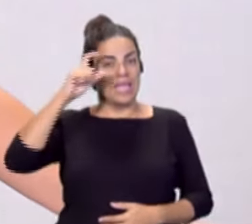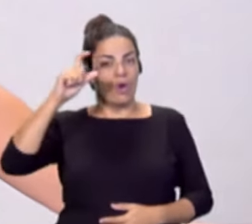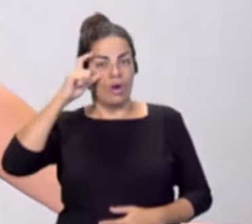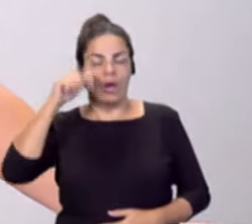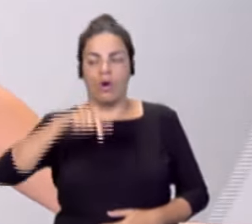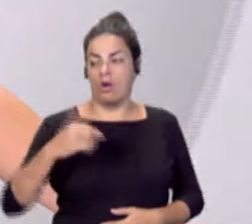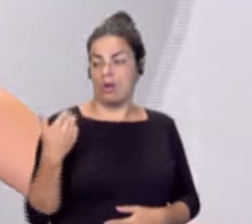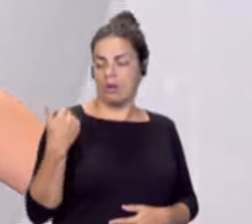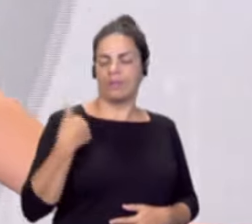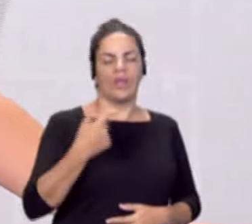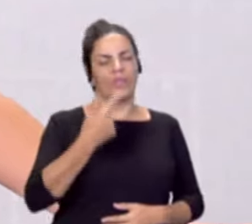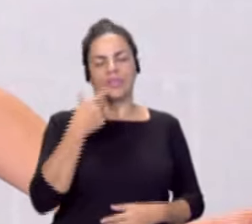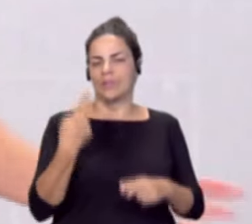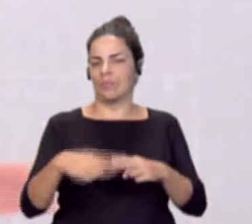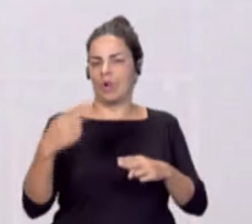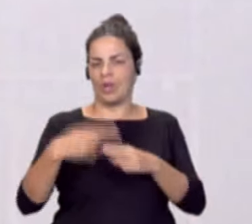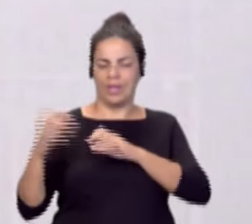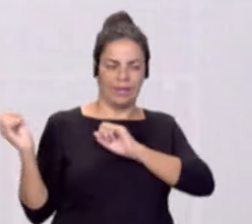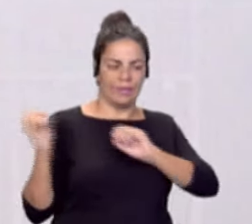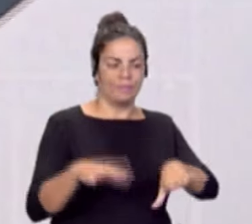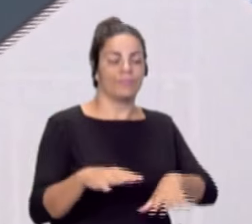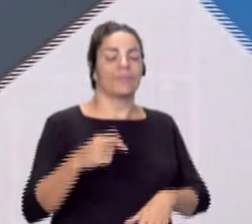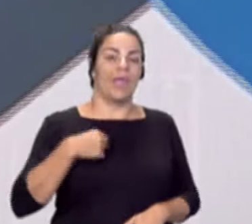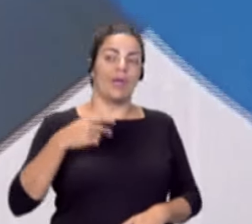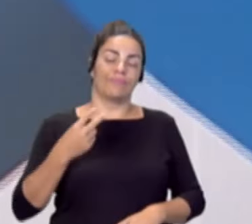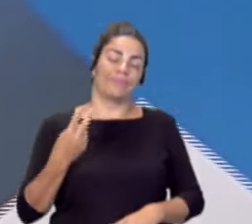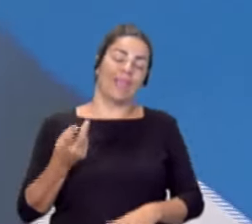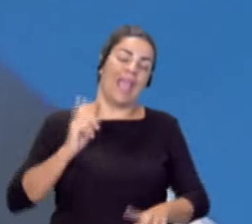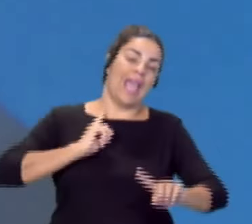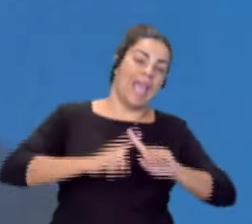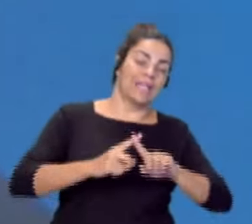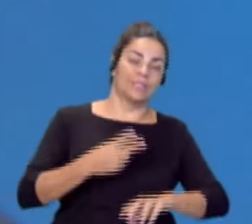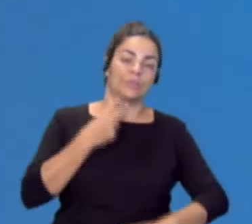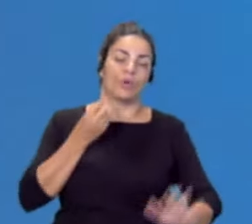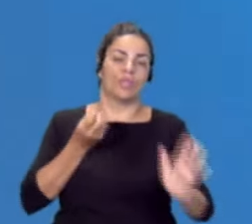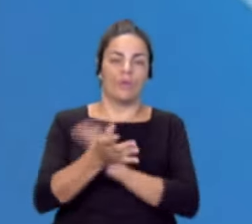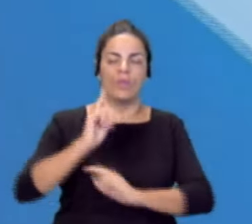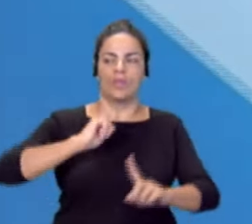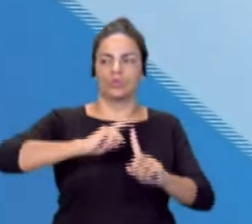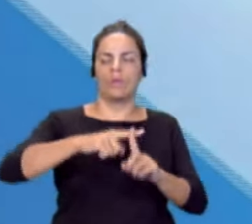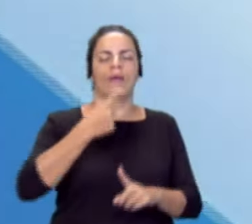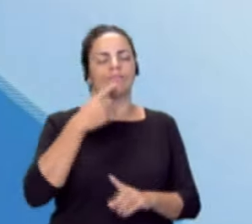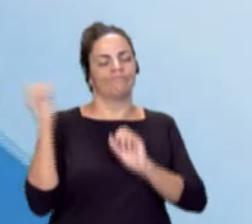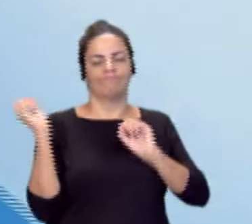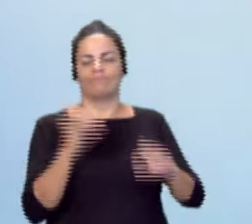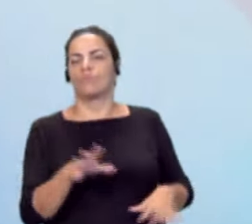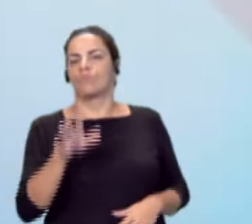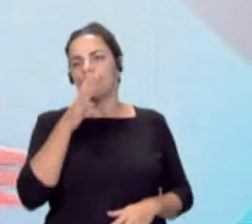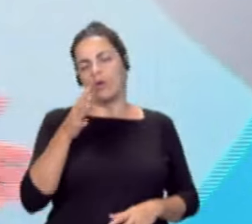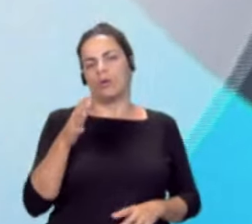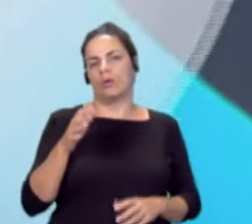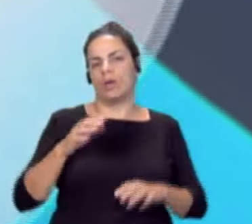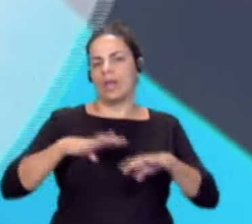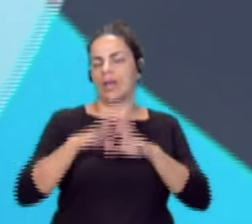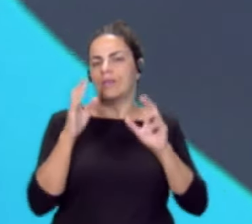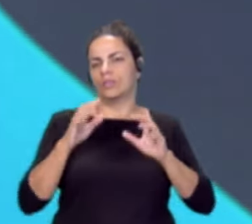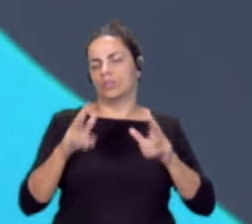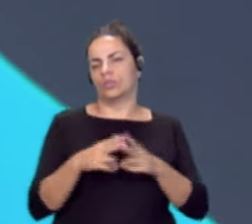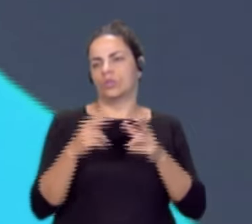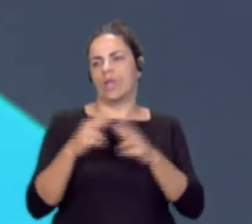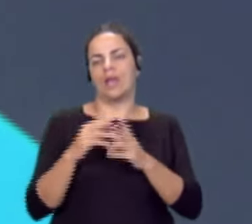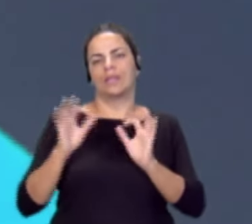política. El ya ex portavoz de Sumar toma esta decisión tras las denuncias anónimas de violencia machista vertidas en redes sociales contra él. Por su parte,